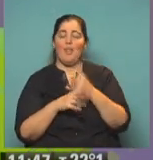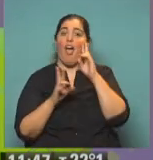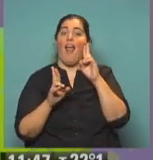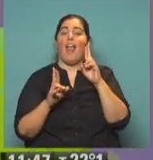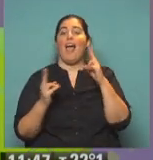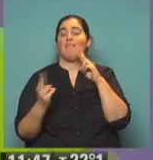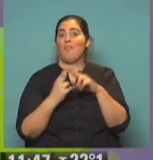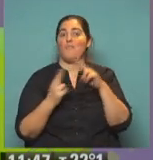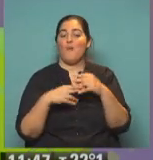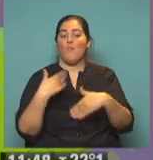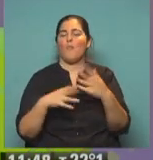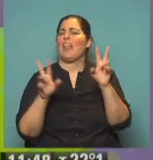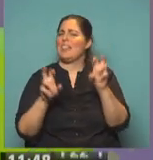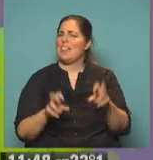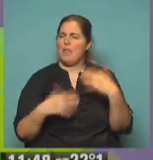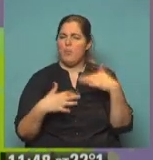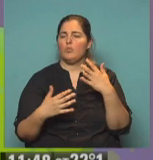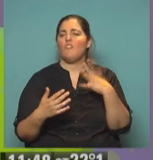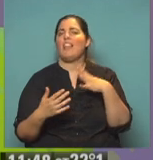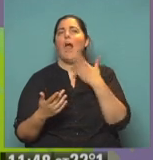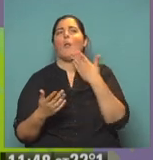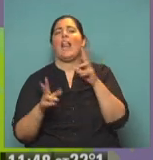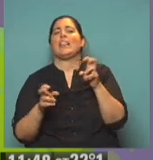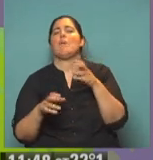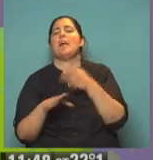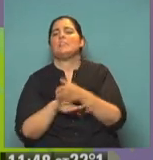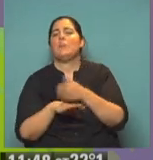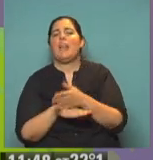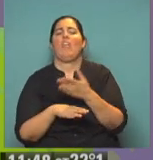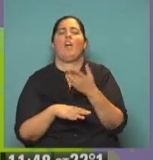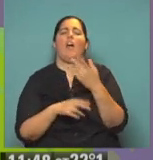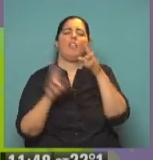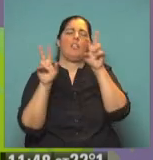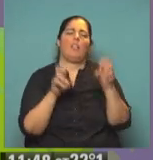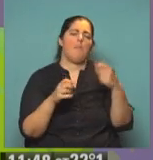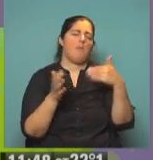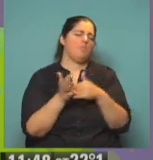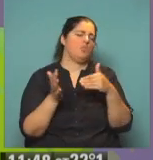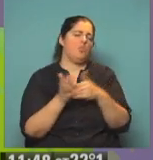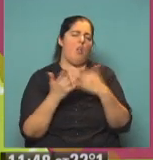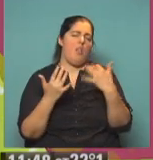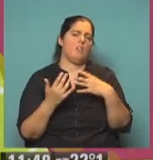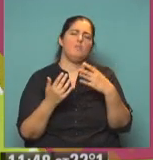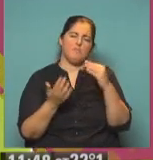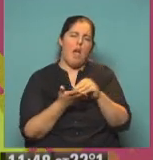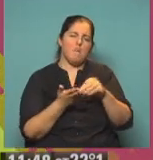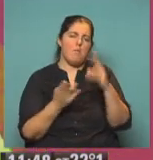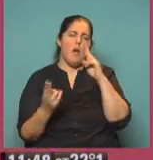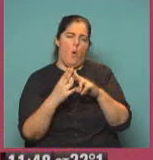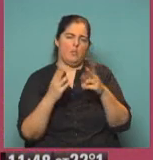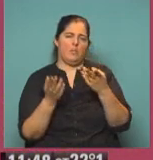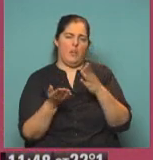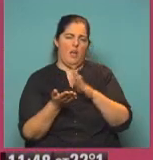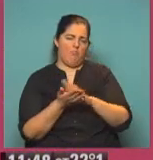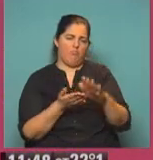viendo porque quedan muchos temas por tratar. No pudimos hablar de accesibilidad. Hay, digamos, millones tendremos, de temas. Tendremos más oportunidades de hacerlo.